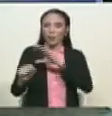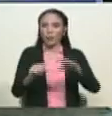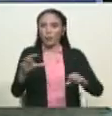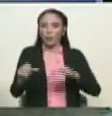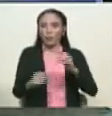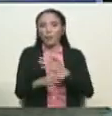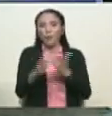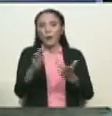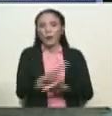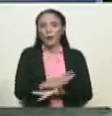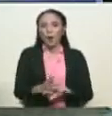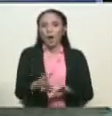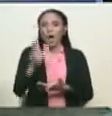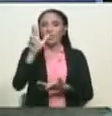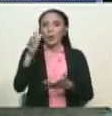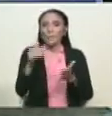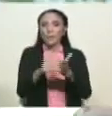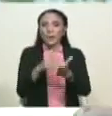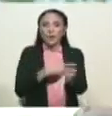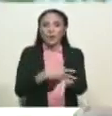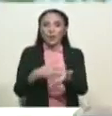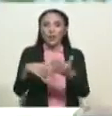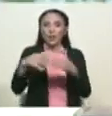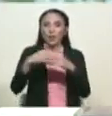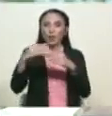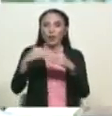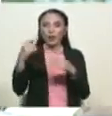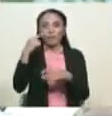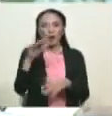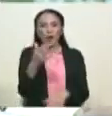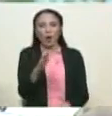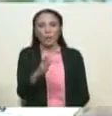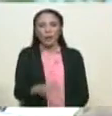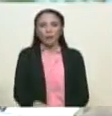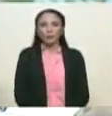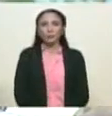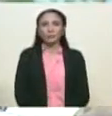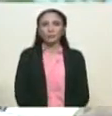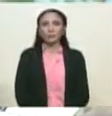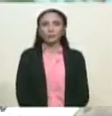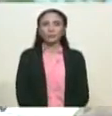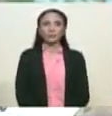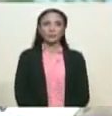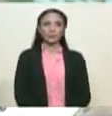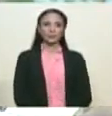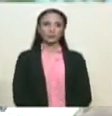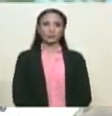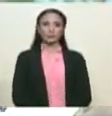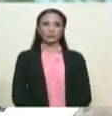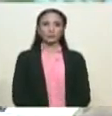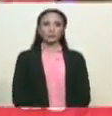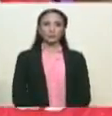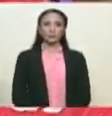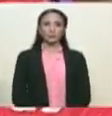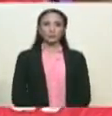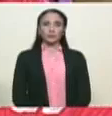Gastábamos más de 3.000 millones de dólares, más o menos. Marcos Torres, tú eras ministro en la época. 3.000 o más, ¿verdad?